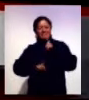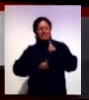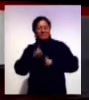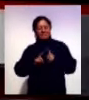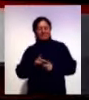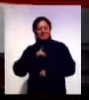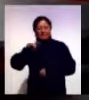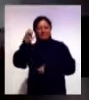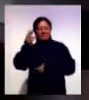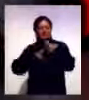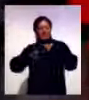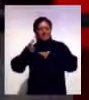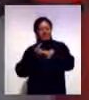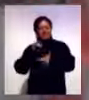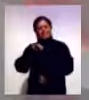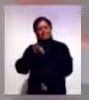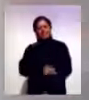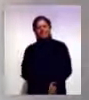vayan.